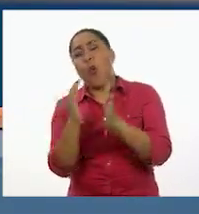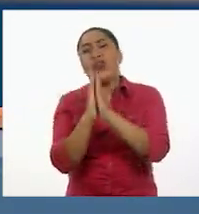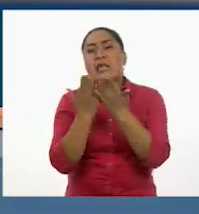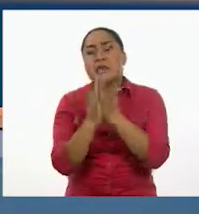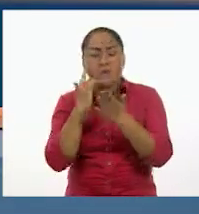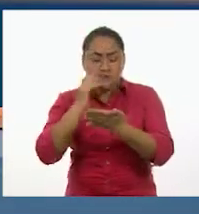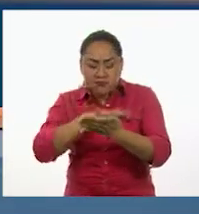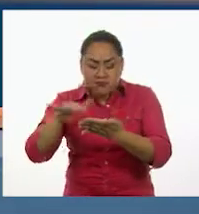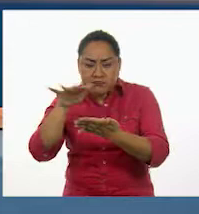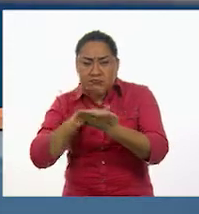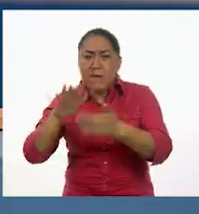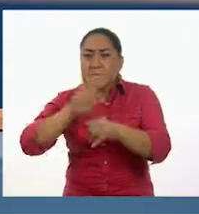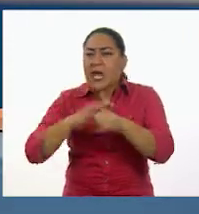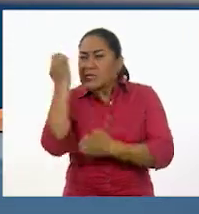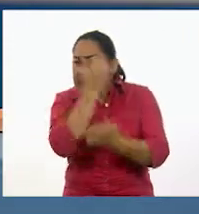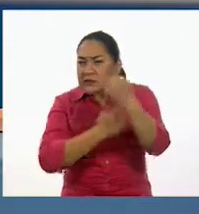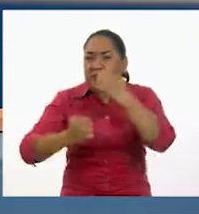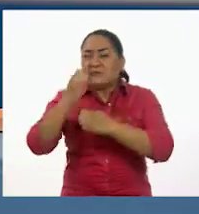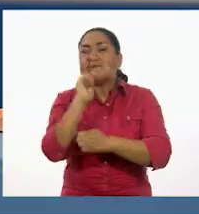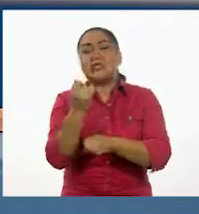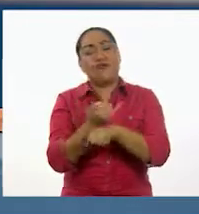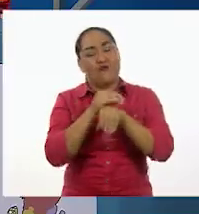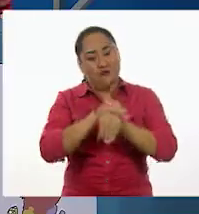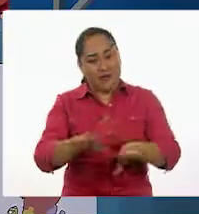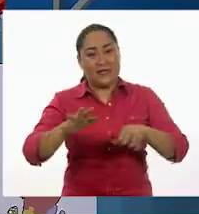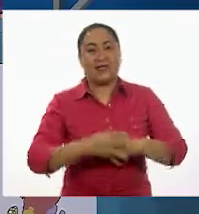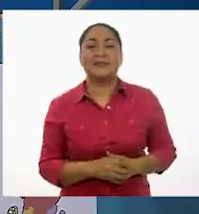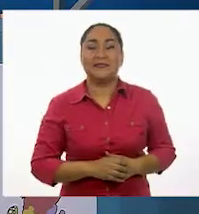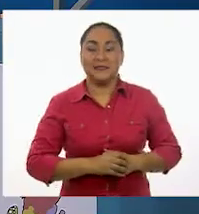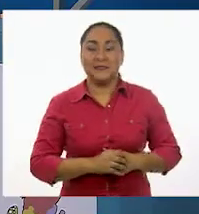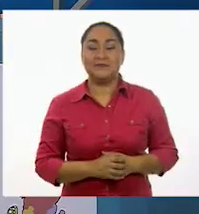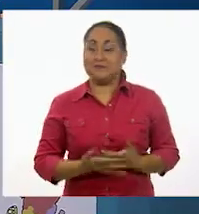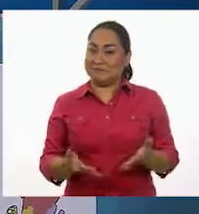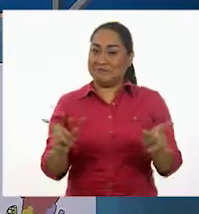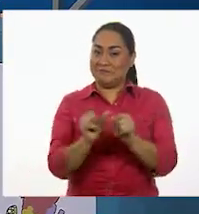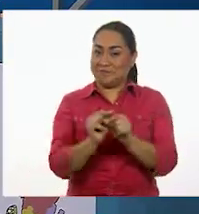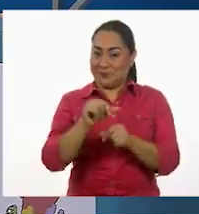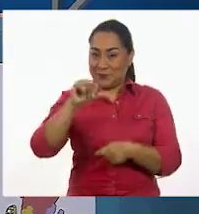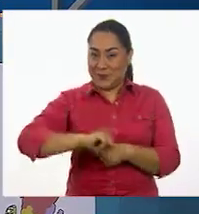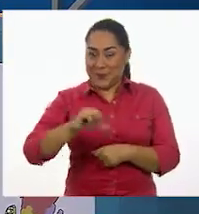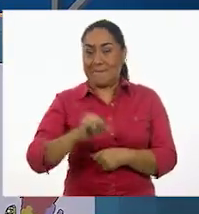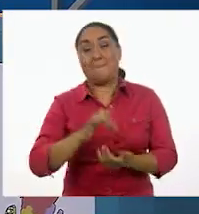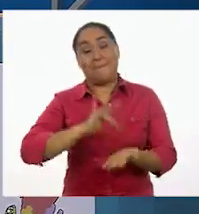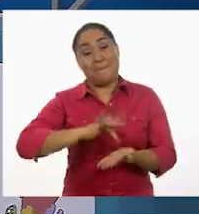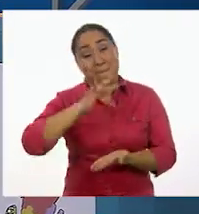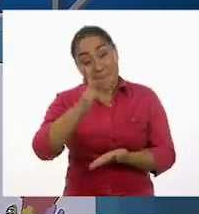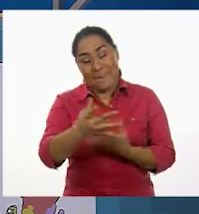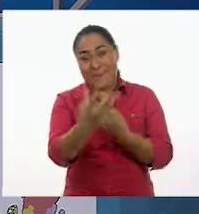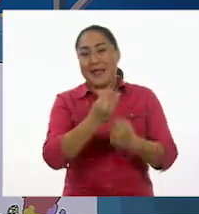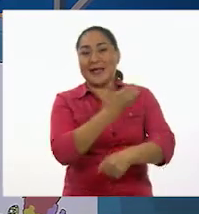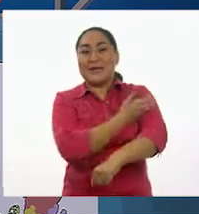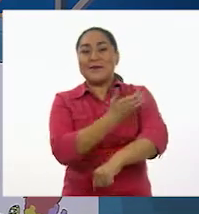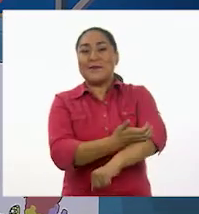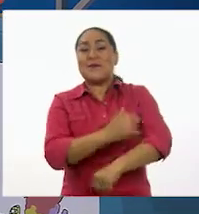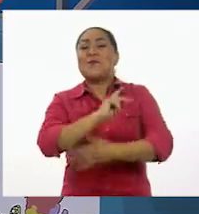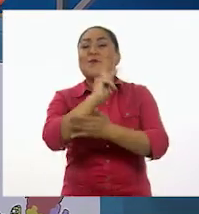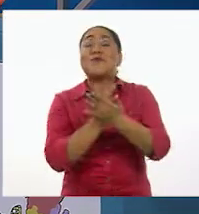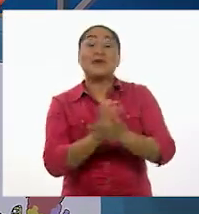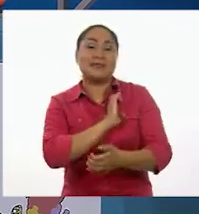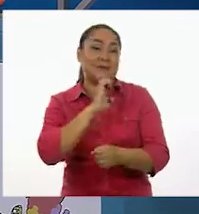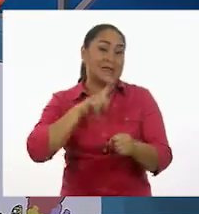para continuar revisando más información. Ha sido todo por hoy. Les damos las gracias por acompañarnos en este programa